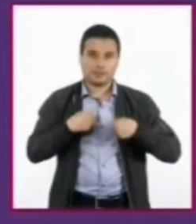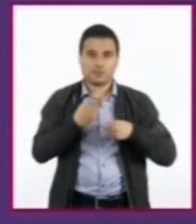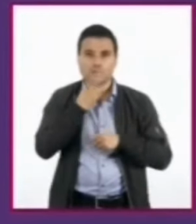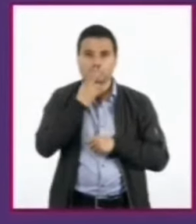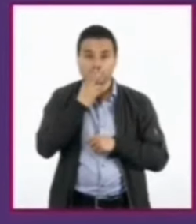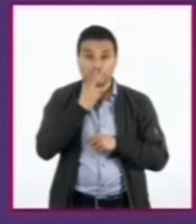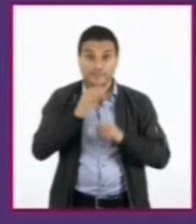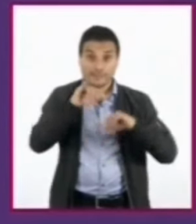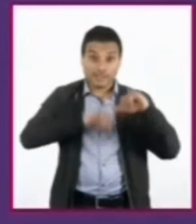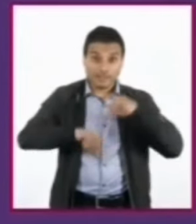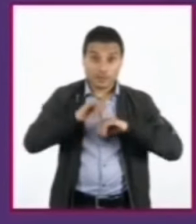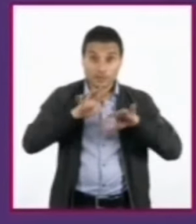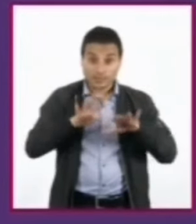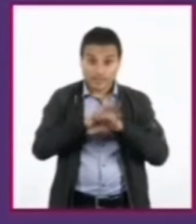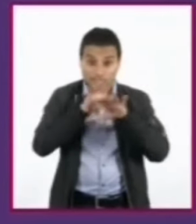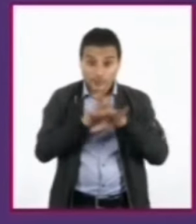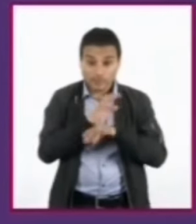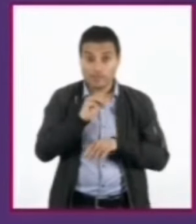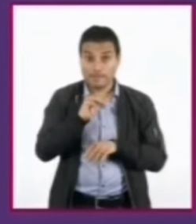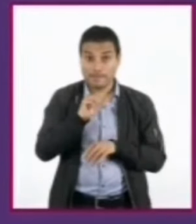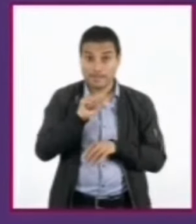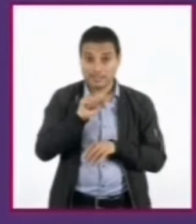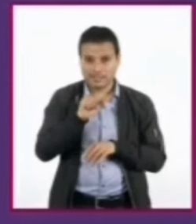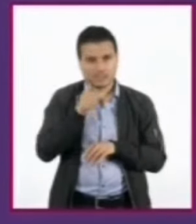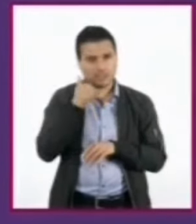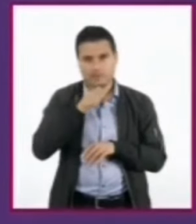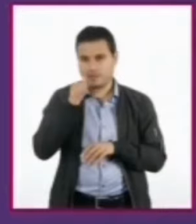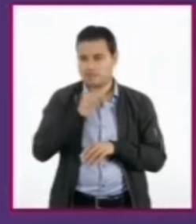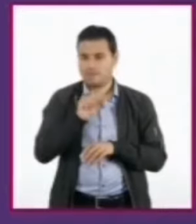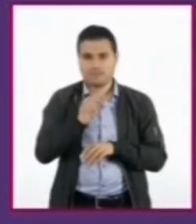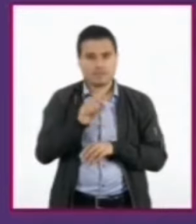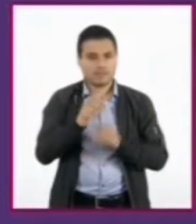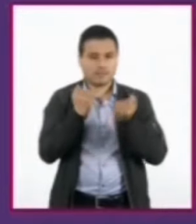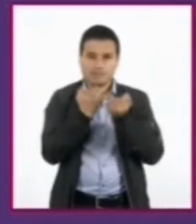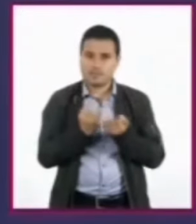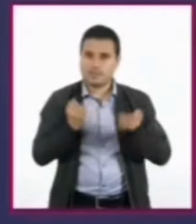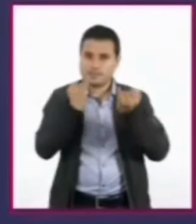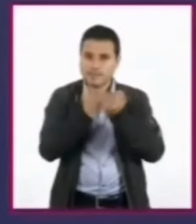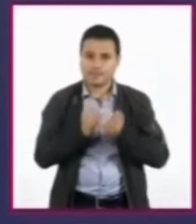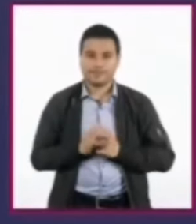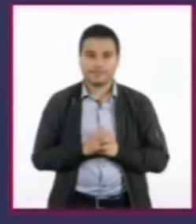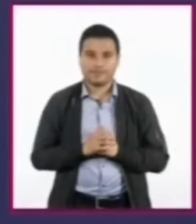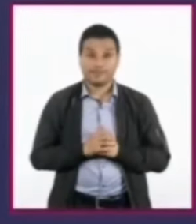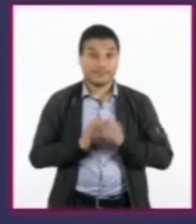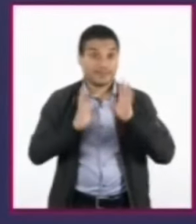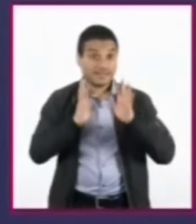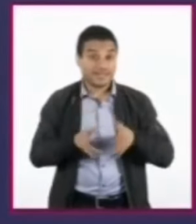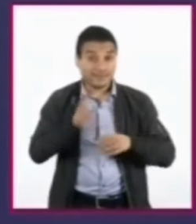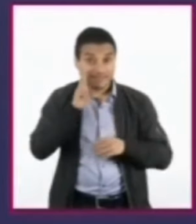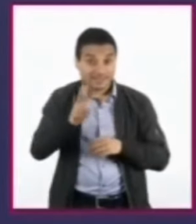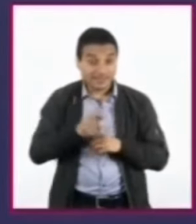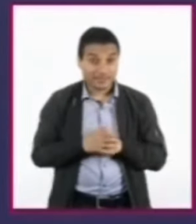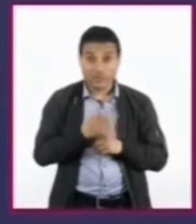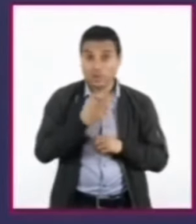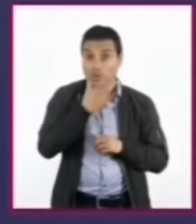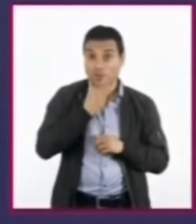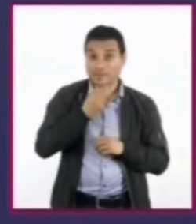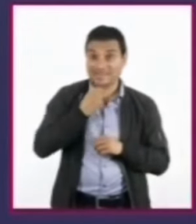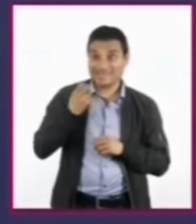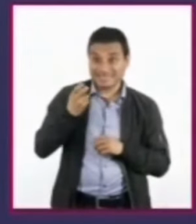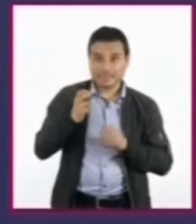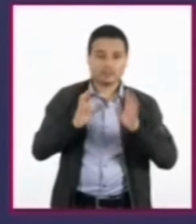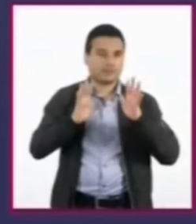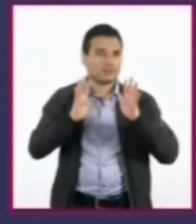cambio químico, la masa total permanece constante. Como habrán notado, Lavoisier marcó el nacimiento